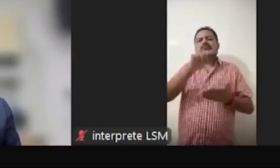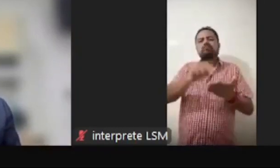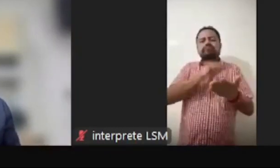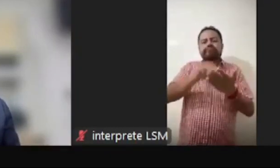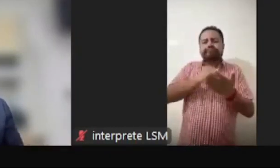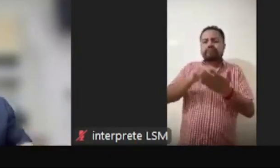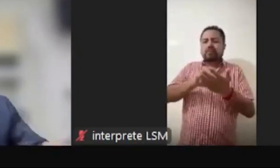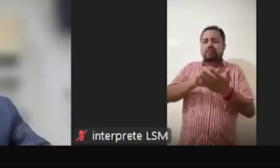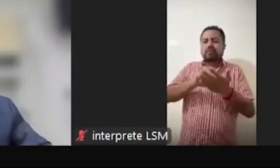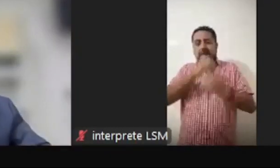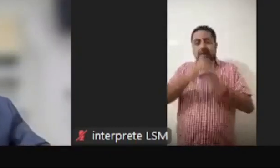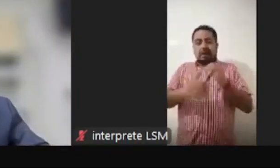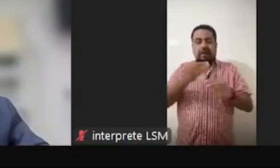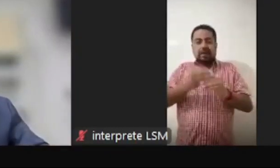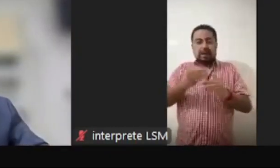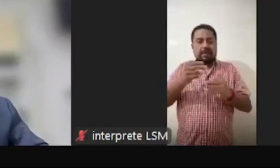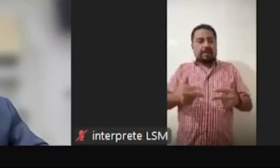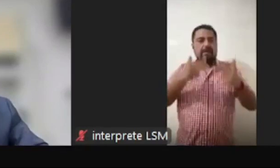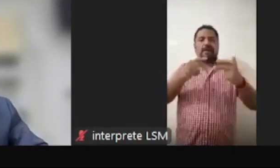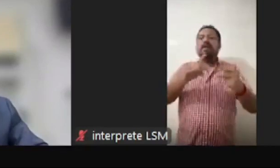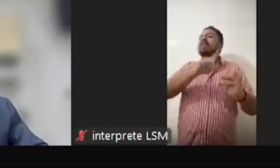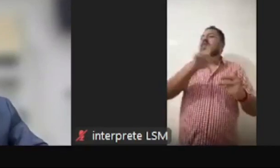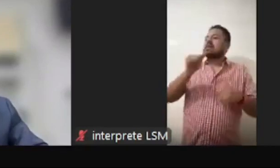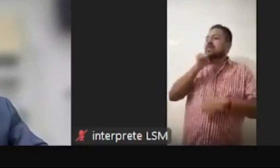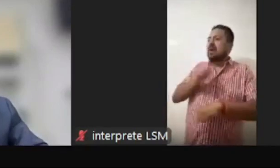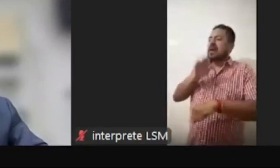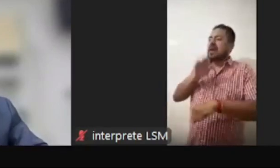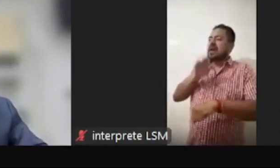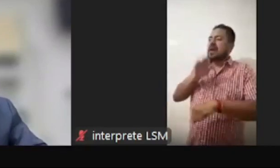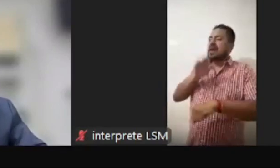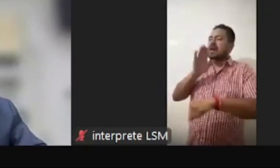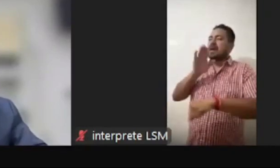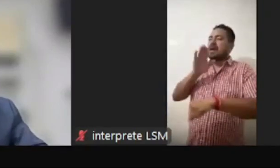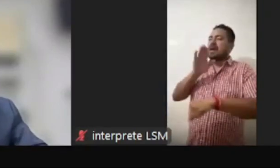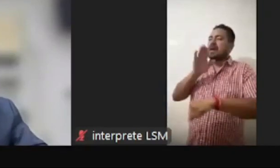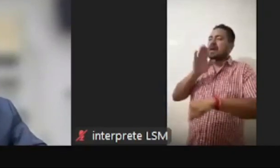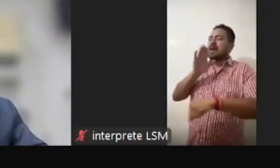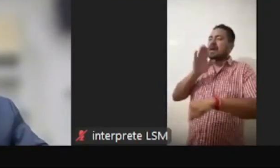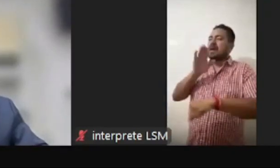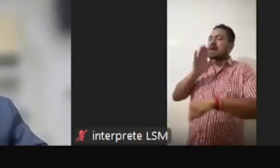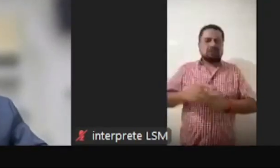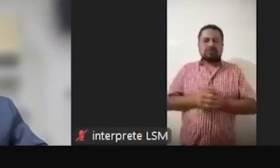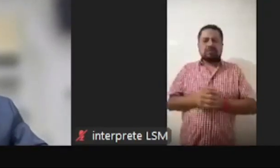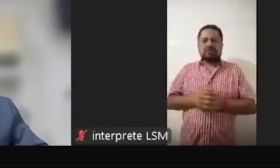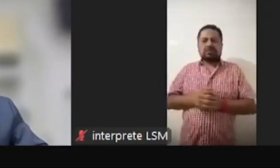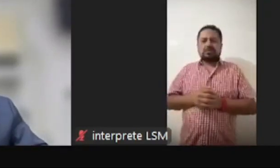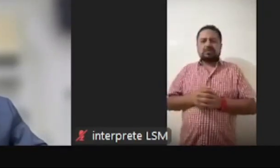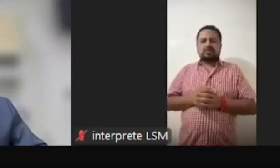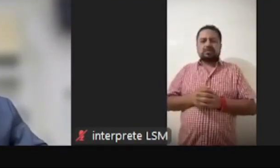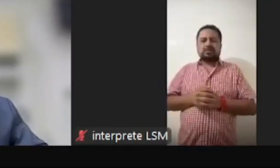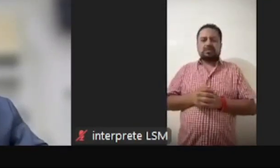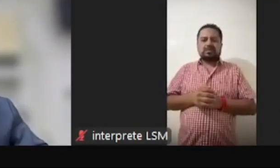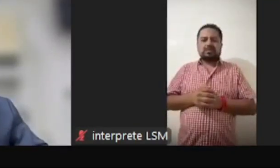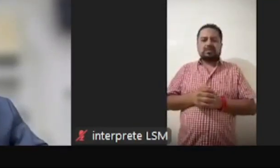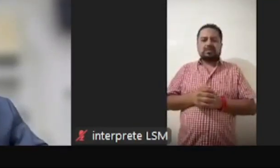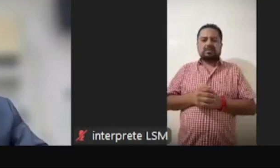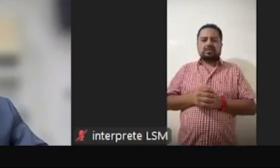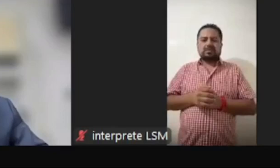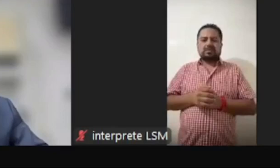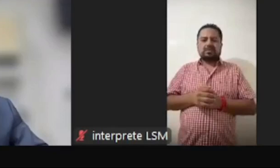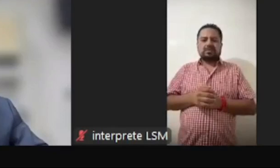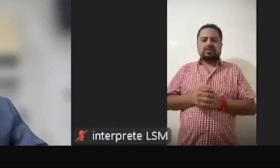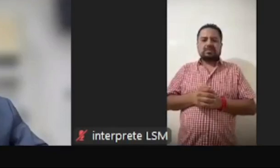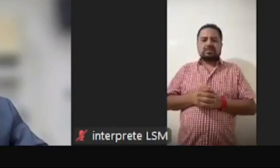conclusión de esta sesión y, en consecuencia, notificarlos como en derecho corresponda. El 10º asunto listado para analizar